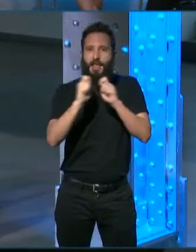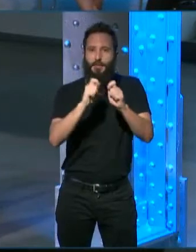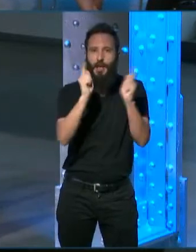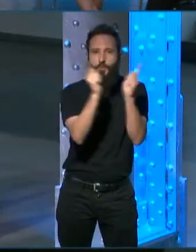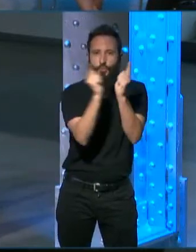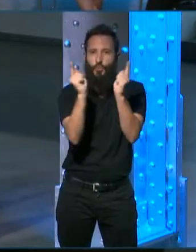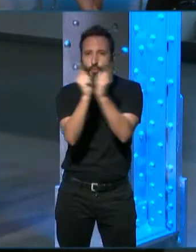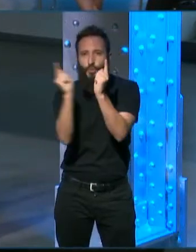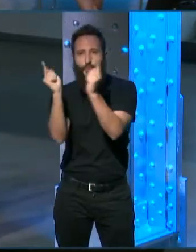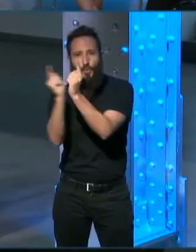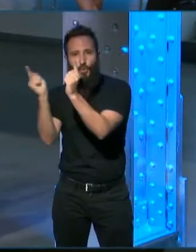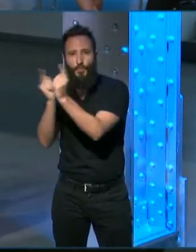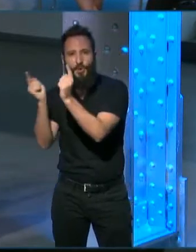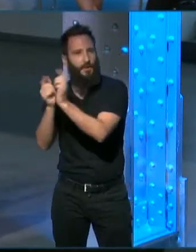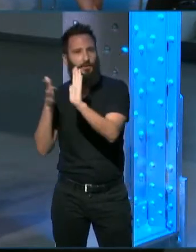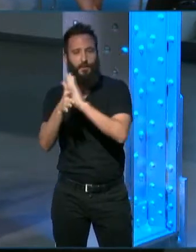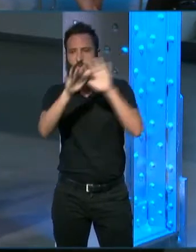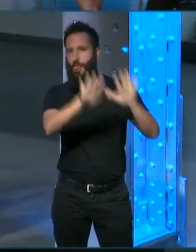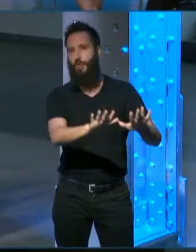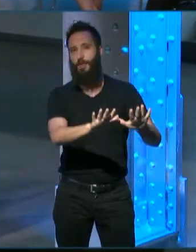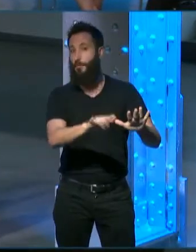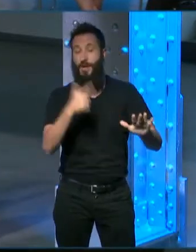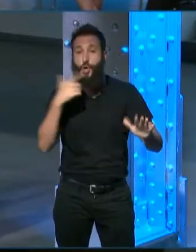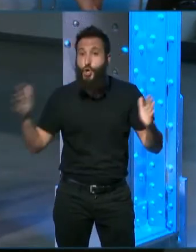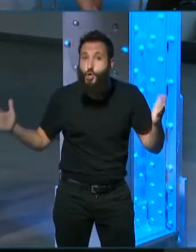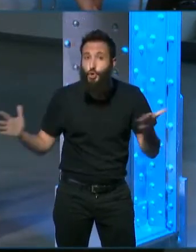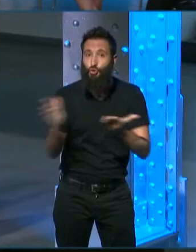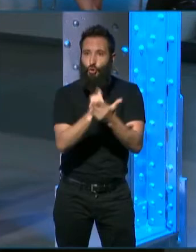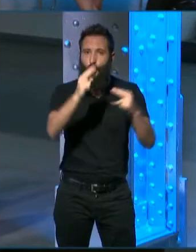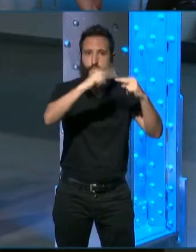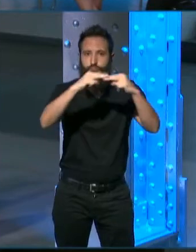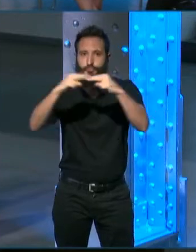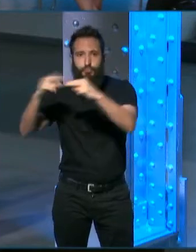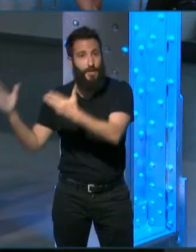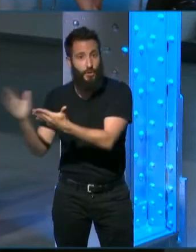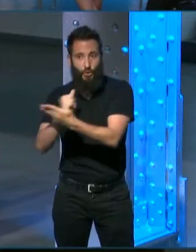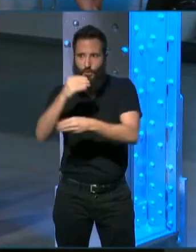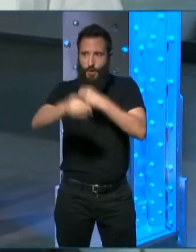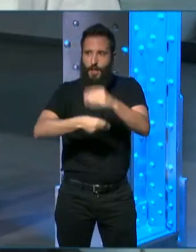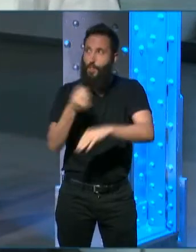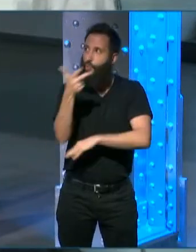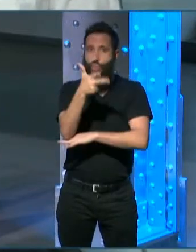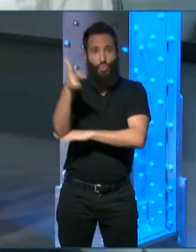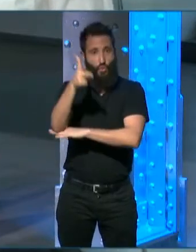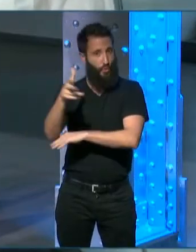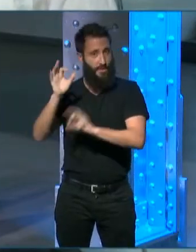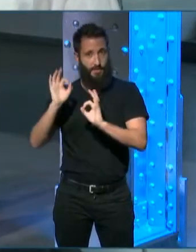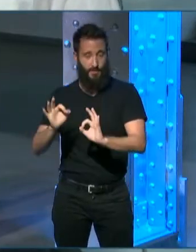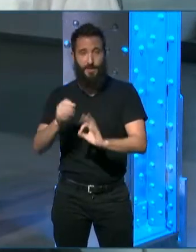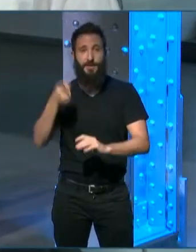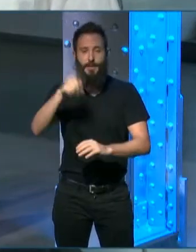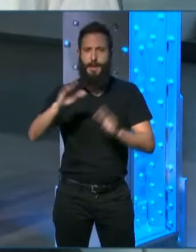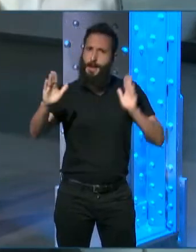y que se quedan ahí. Pero la suma de todos ha hecho eso. Y a la vez ha habido momentos, yo